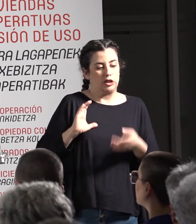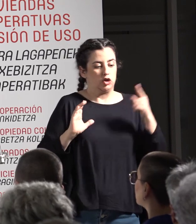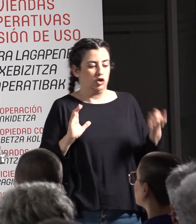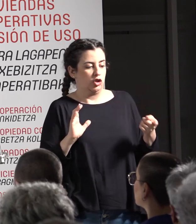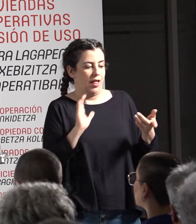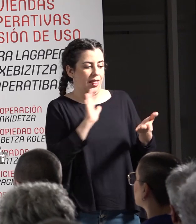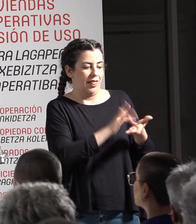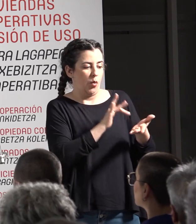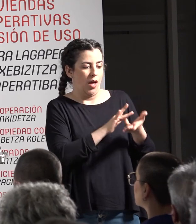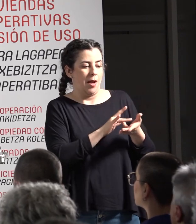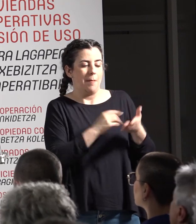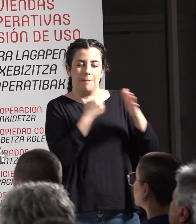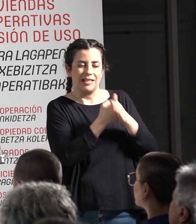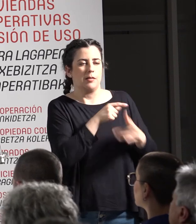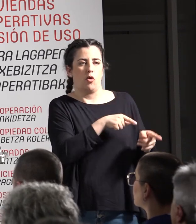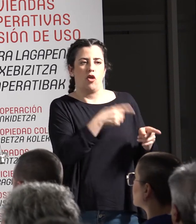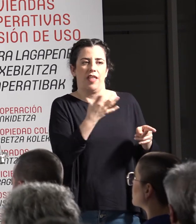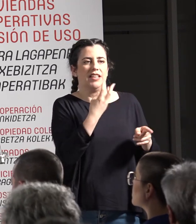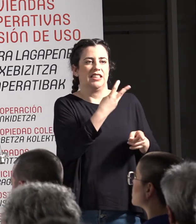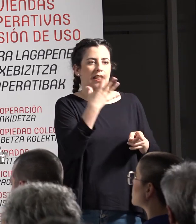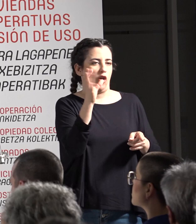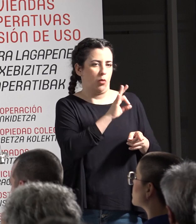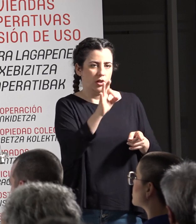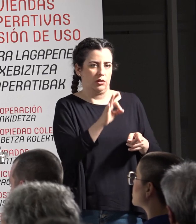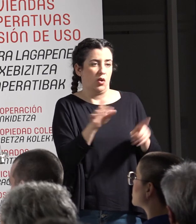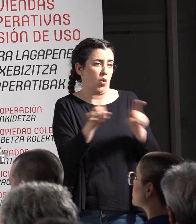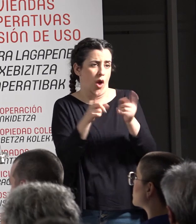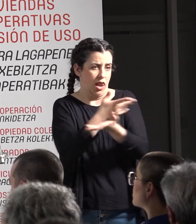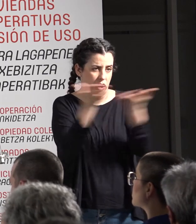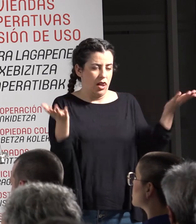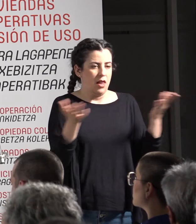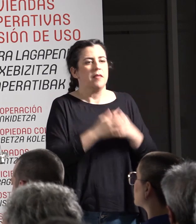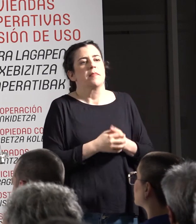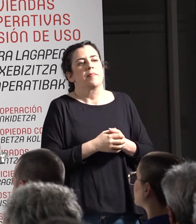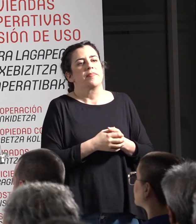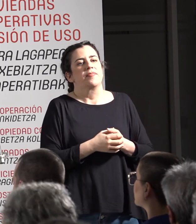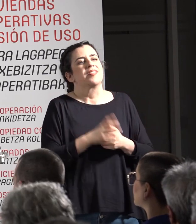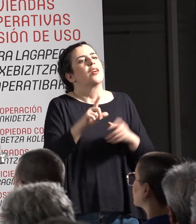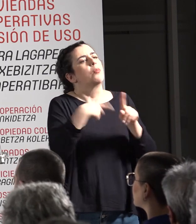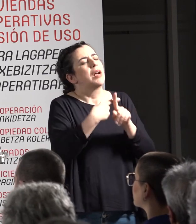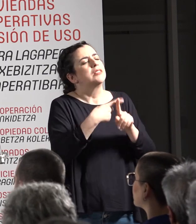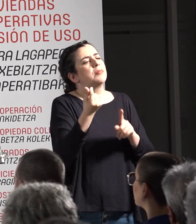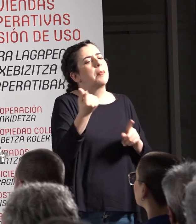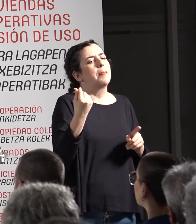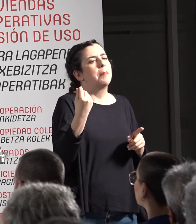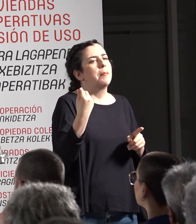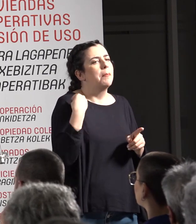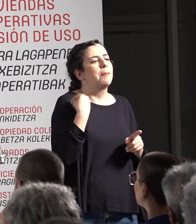que cualquier otra entidad. Y precio, que todo el mundo... Bueno, ¿cuánto nos vas a cobrar el precio? El precio